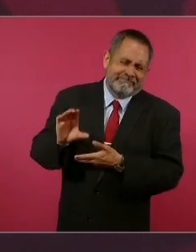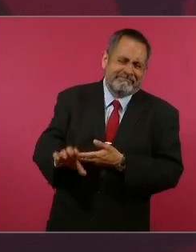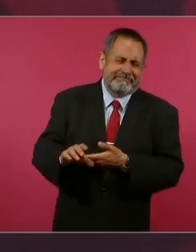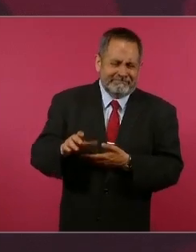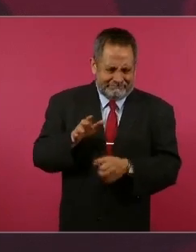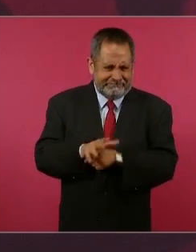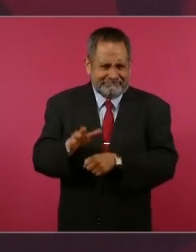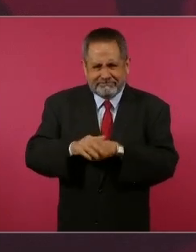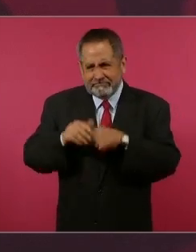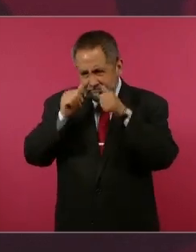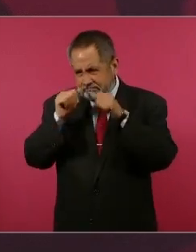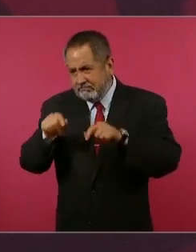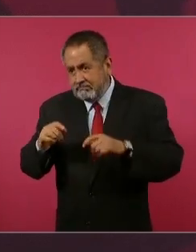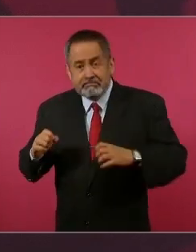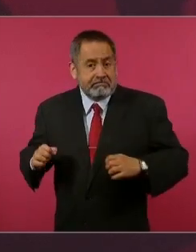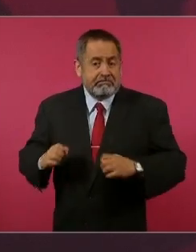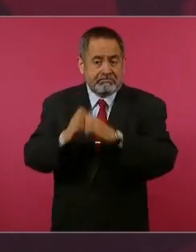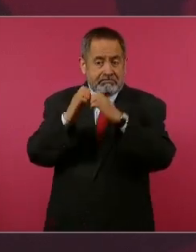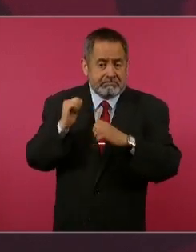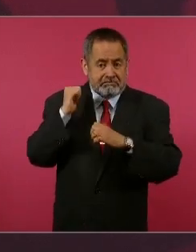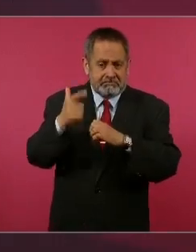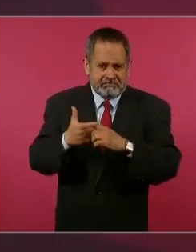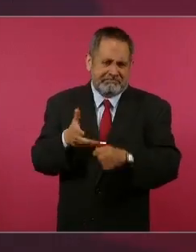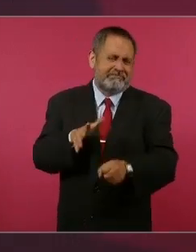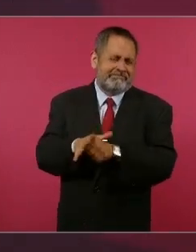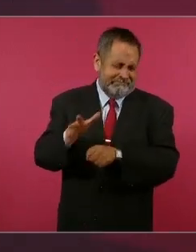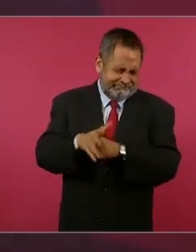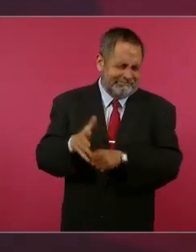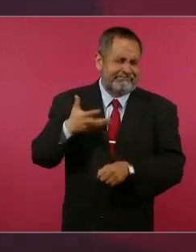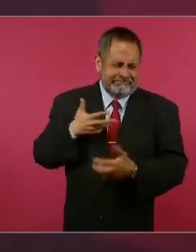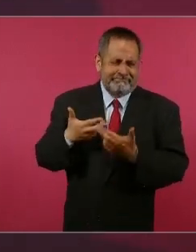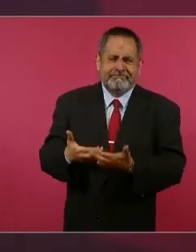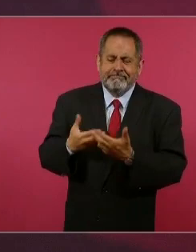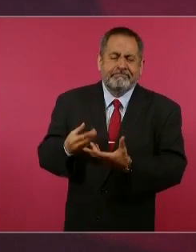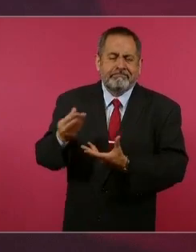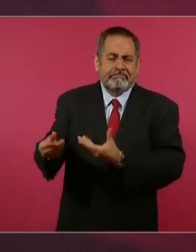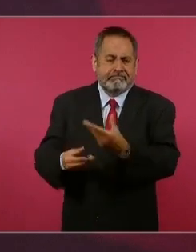para atender al pueblo, para auxiliar al pueblo,